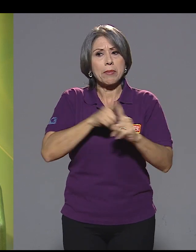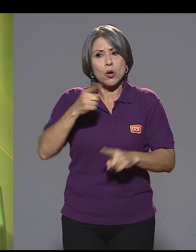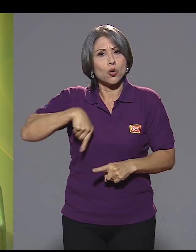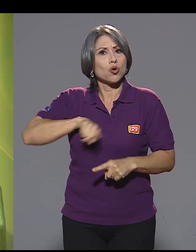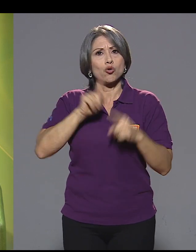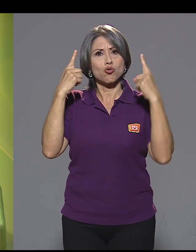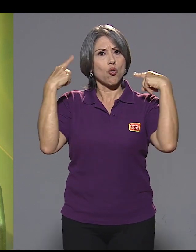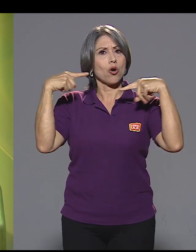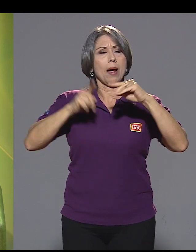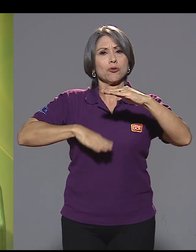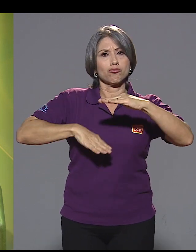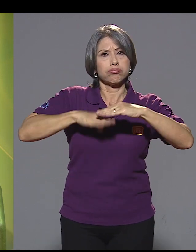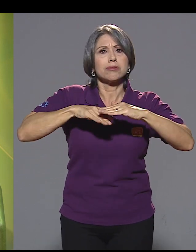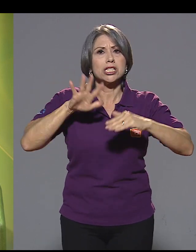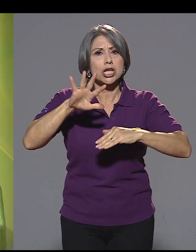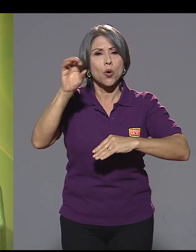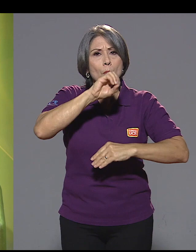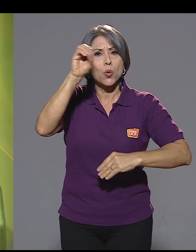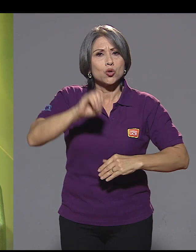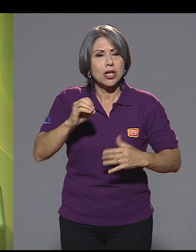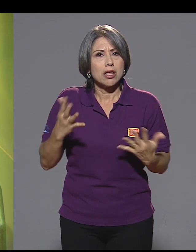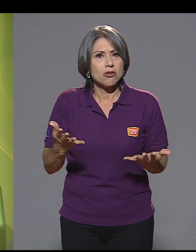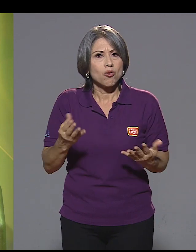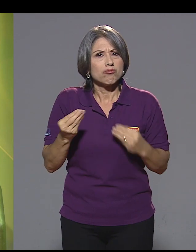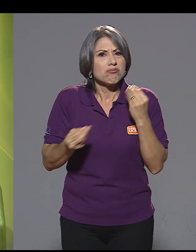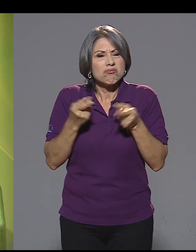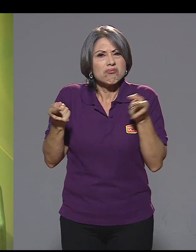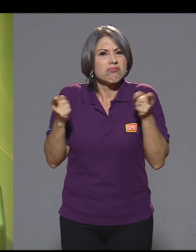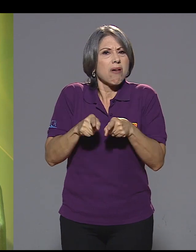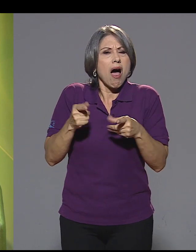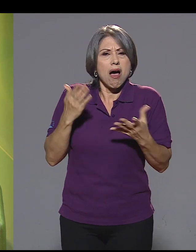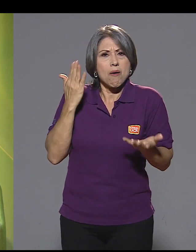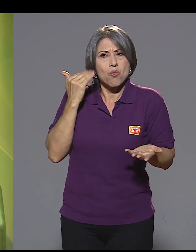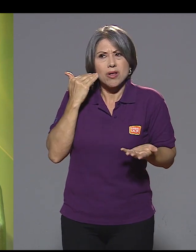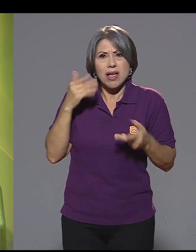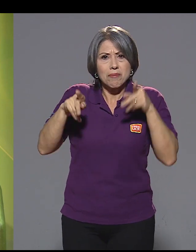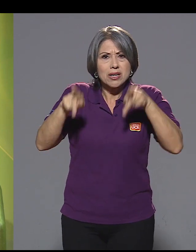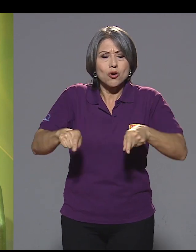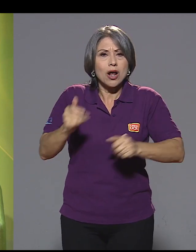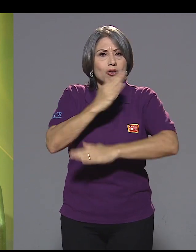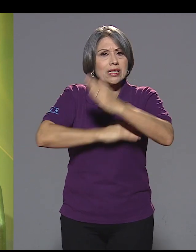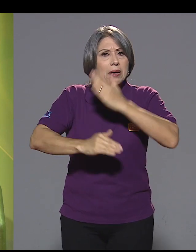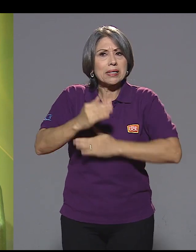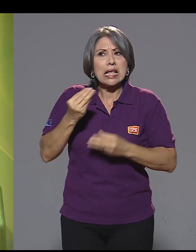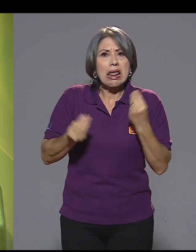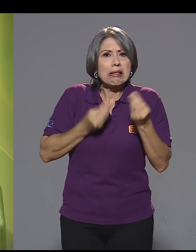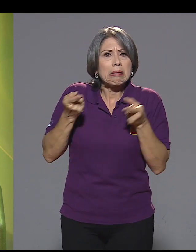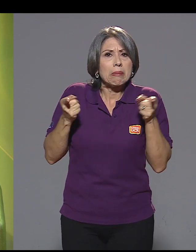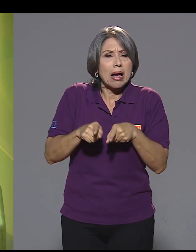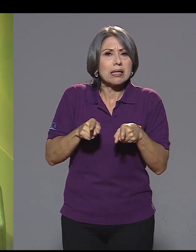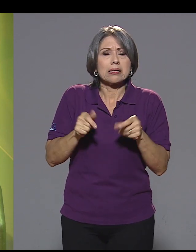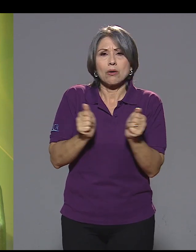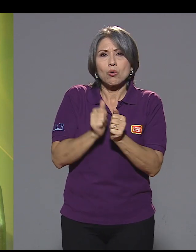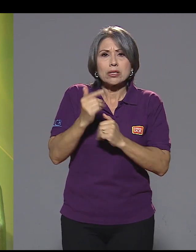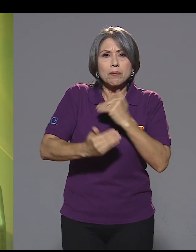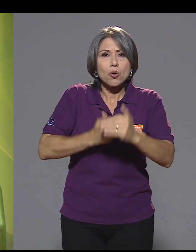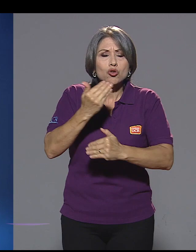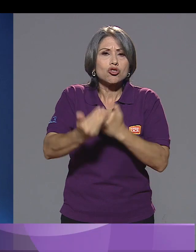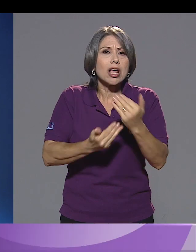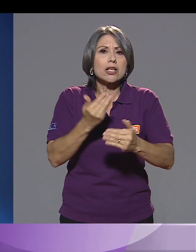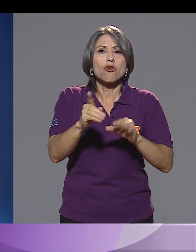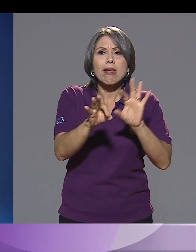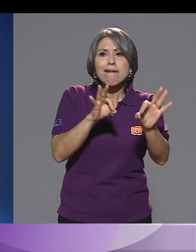ese 5%. ¿En dónde es que se queda botada, por decirlo de alguna manera, la persona con discapacidad en este proceso de